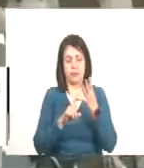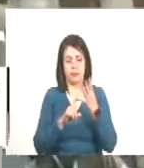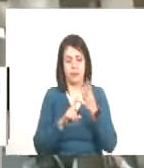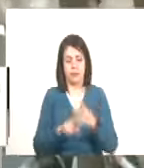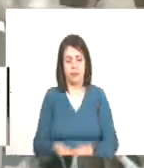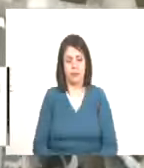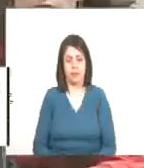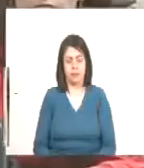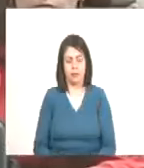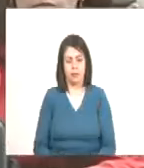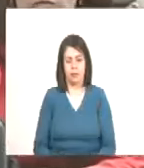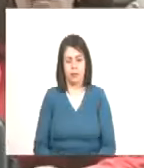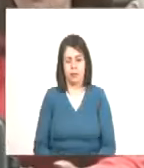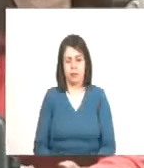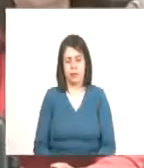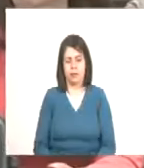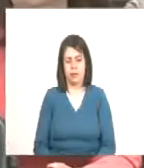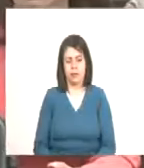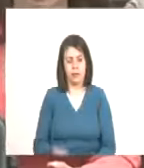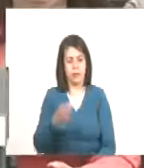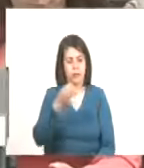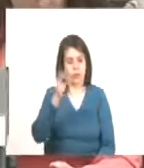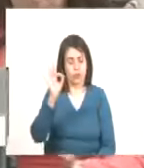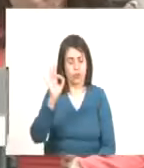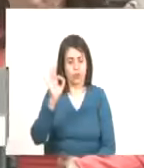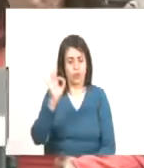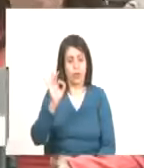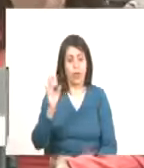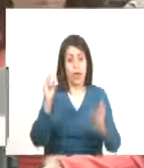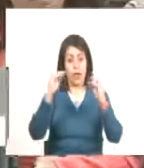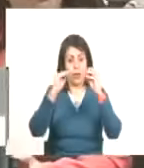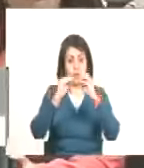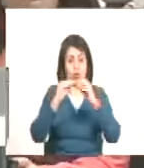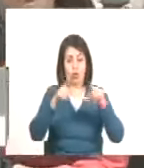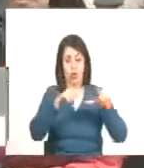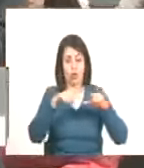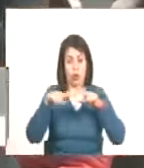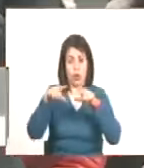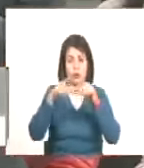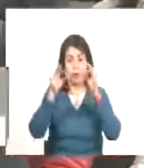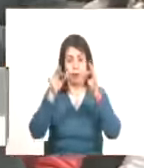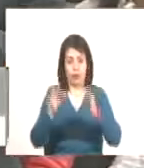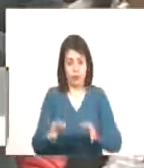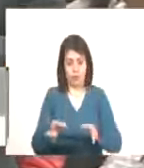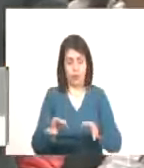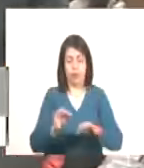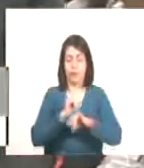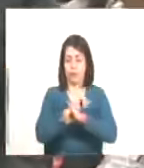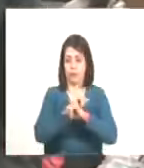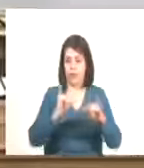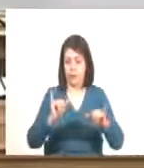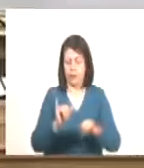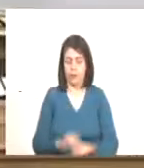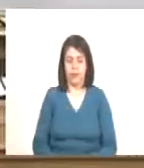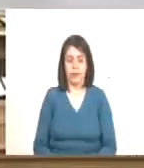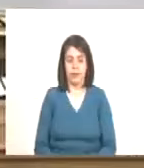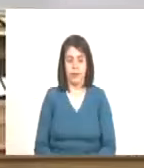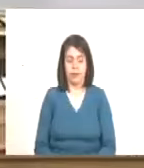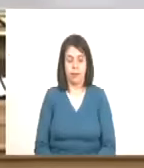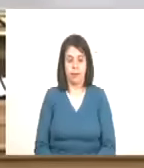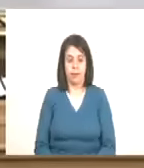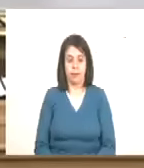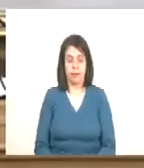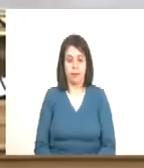Penúltima línea. Lo correcto. Correcto. A través de los ajustes de los espacios físicos. Esto. Correcto.